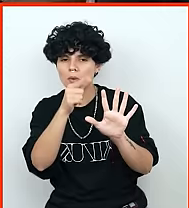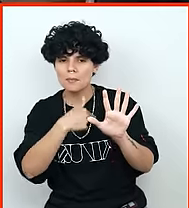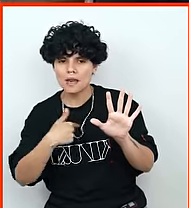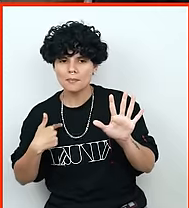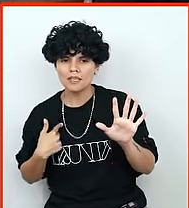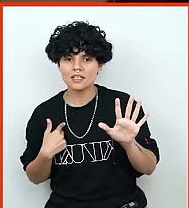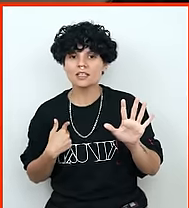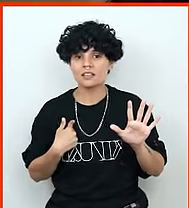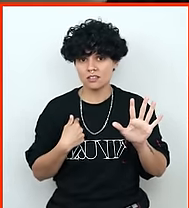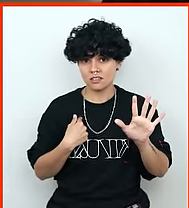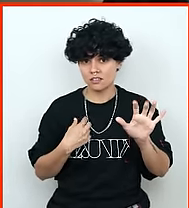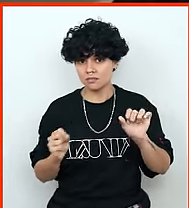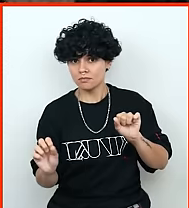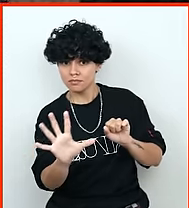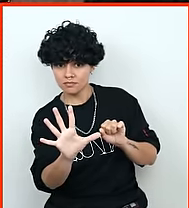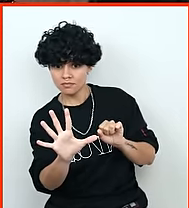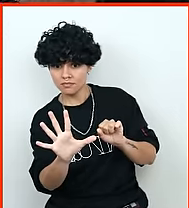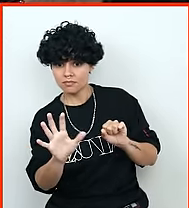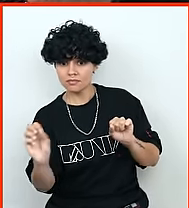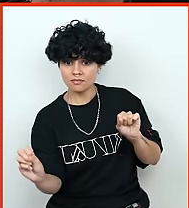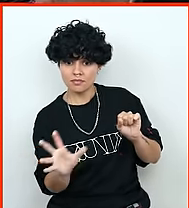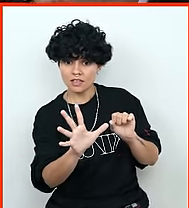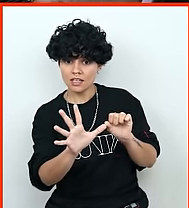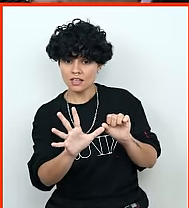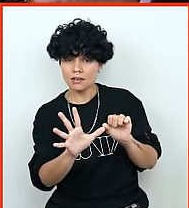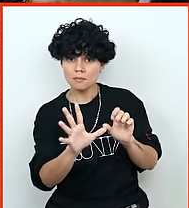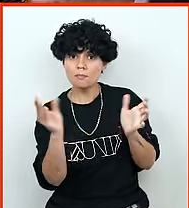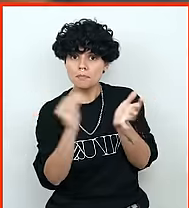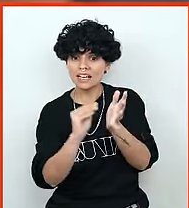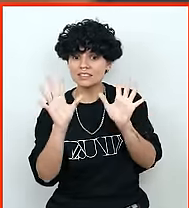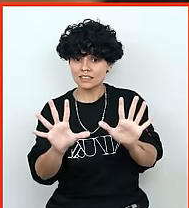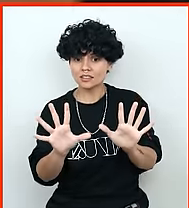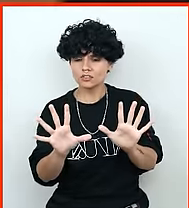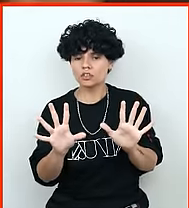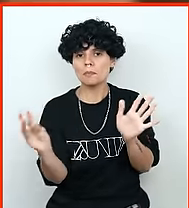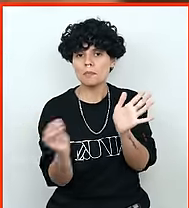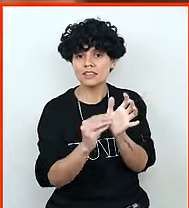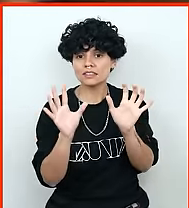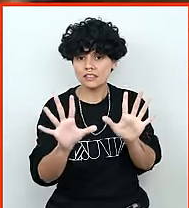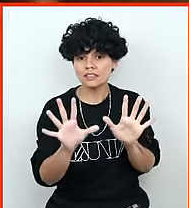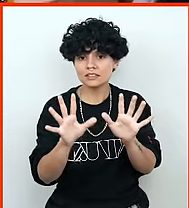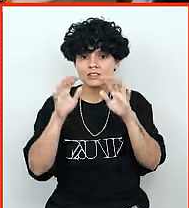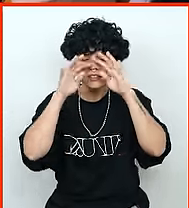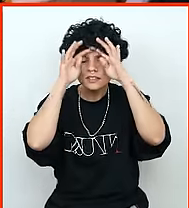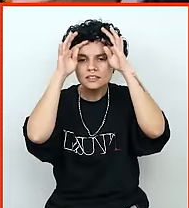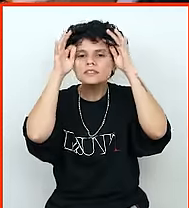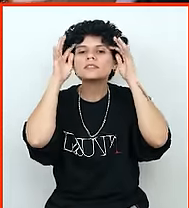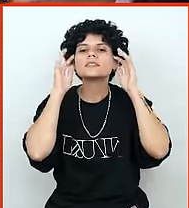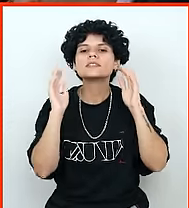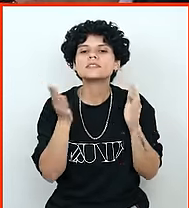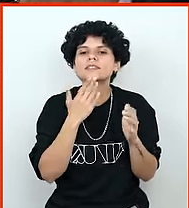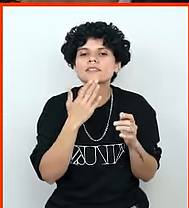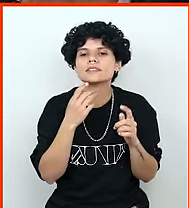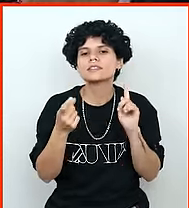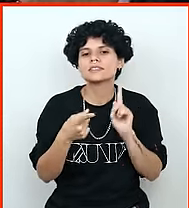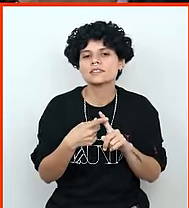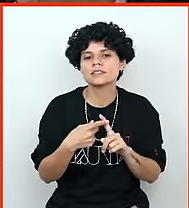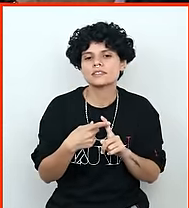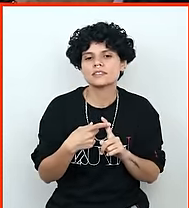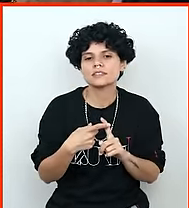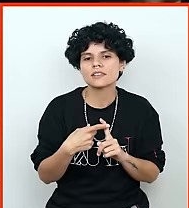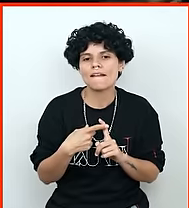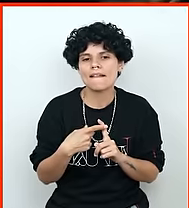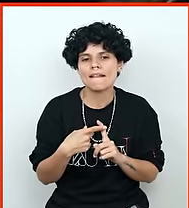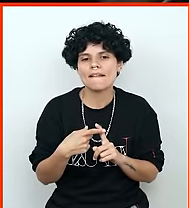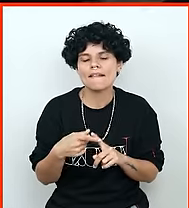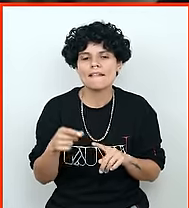ahí, ¿ah? Sí, totalmente. ¿Top 10? Top 10. La gente quiere... Agregamos más, sí. La gente quiere top 10 porque... Top 10 agregaría algunos